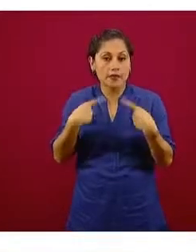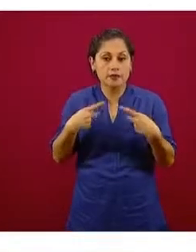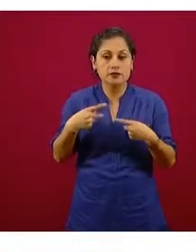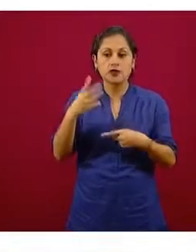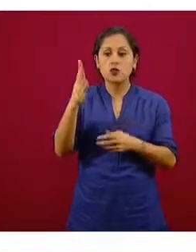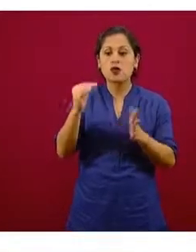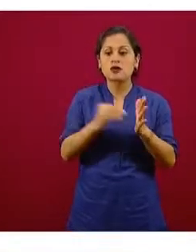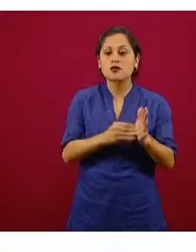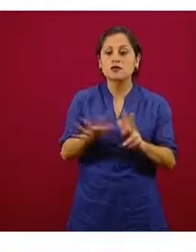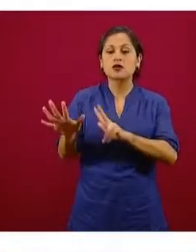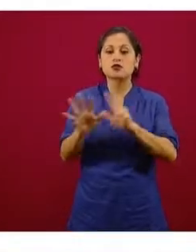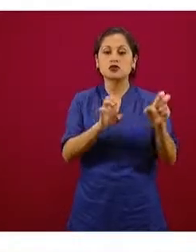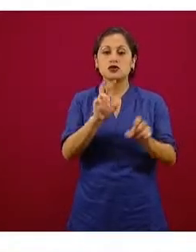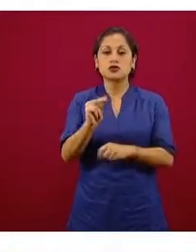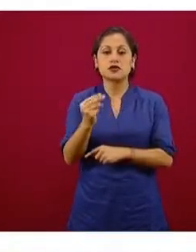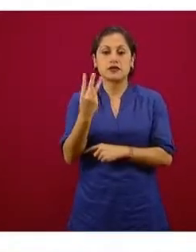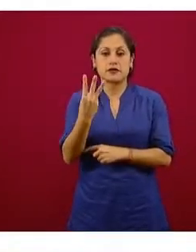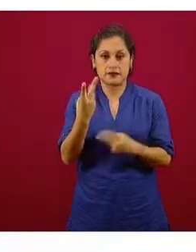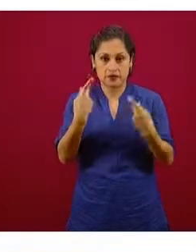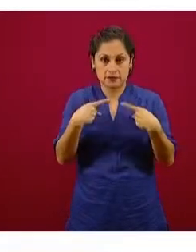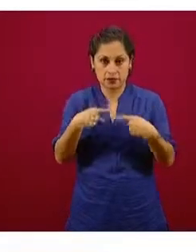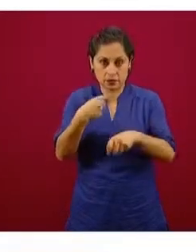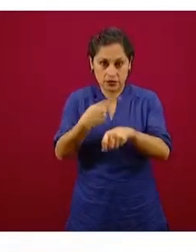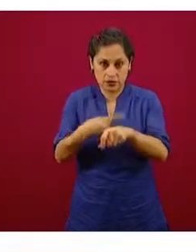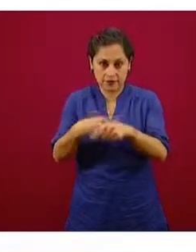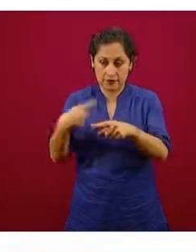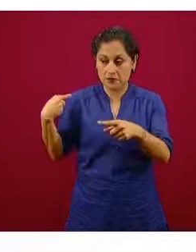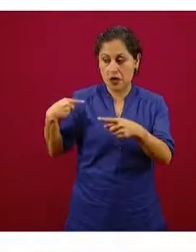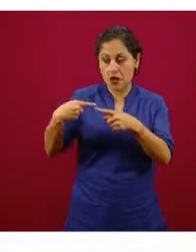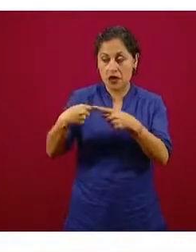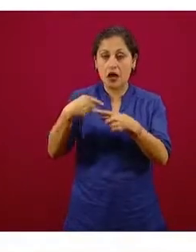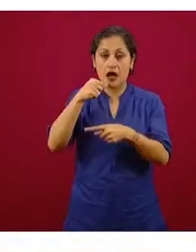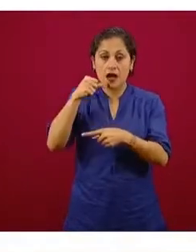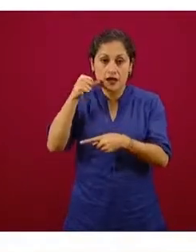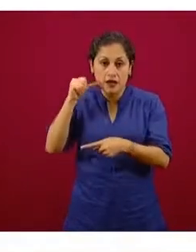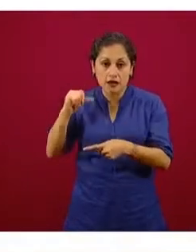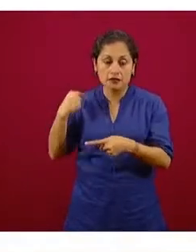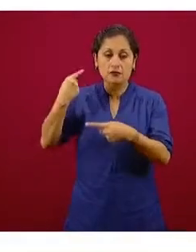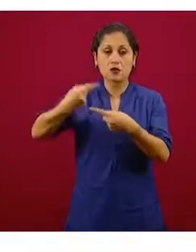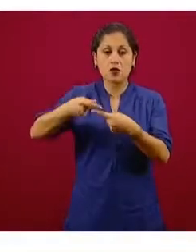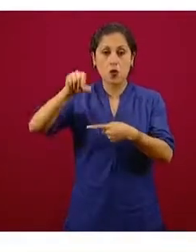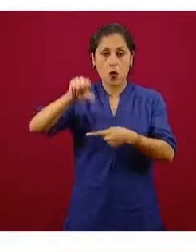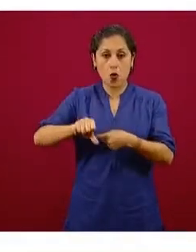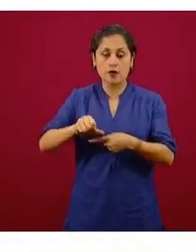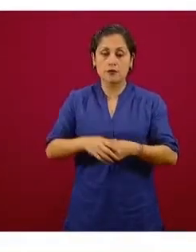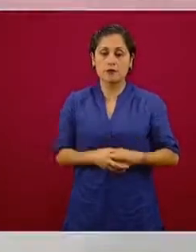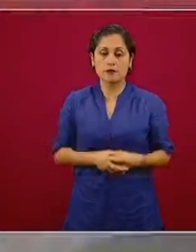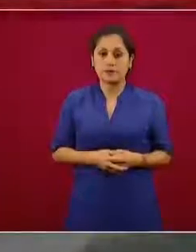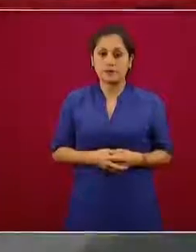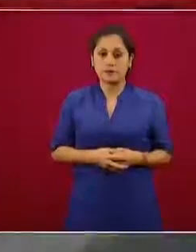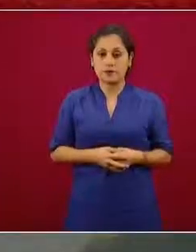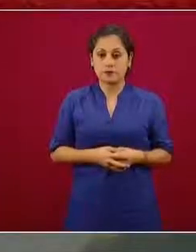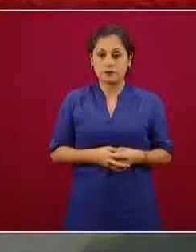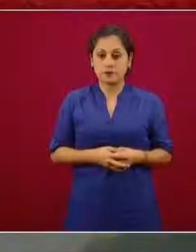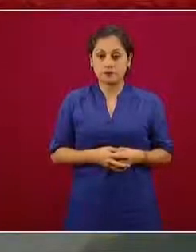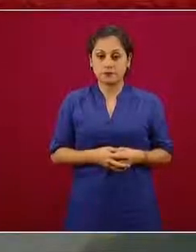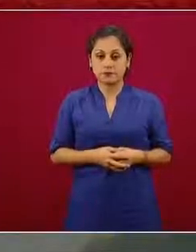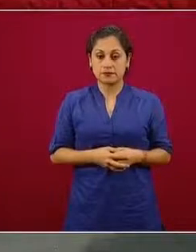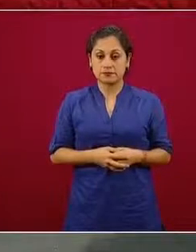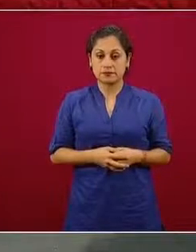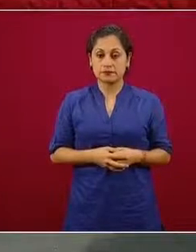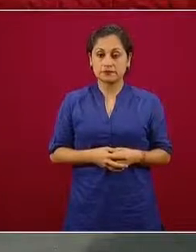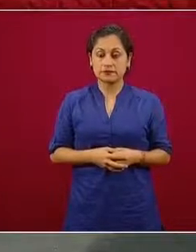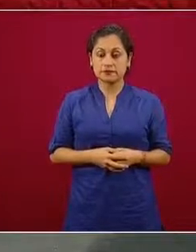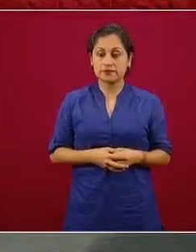4.883 casos y es más o menos la cantidad de casos que hemos tenido en la última semana. Pasemos rápidamente a